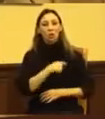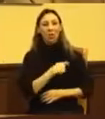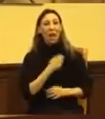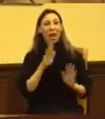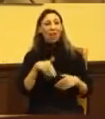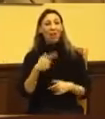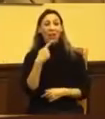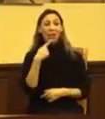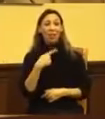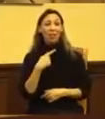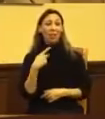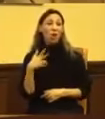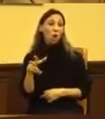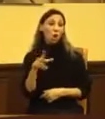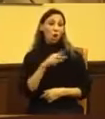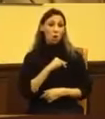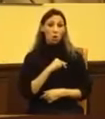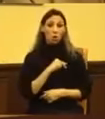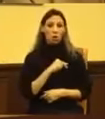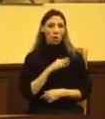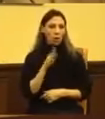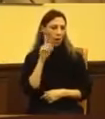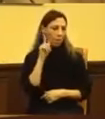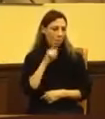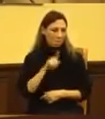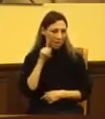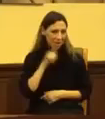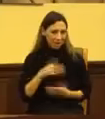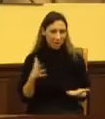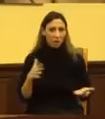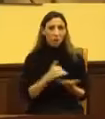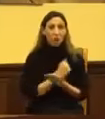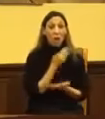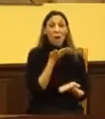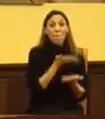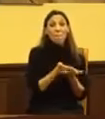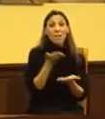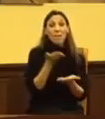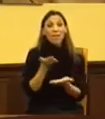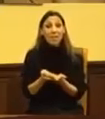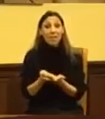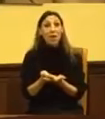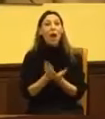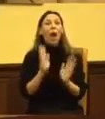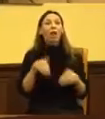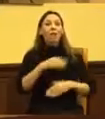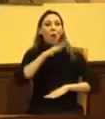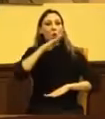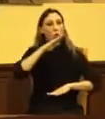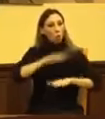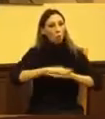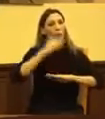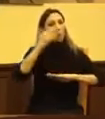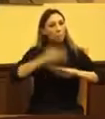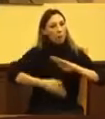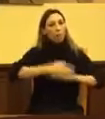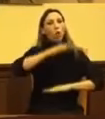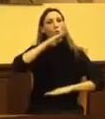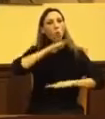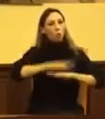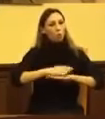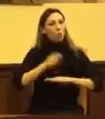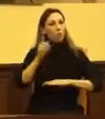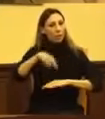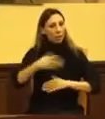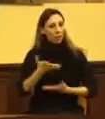radicalmente falso. Todas las peticiones que se han formulado se ha dado cumplimiento de ellas en los plazos que establece el Reglamento Orgánico Municipal. Usted